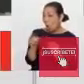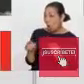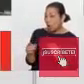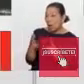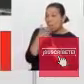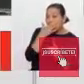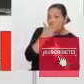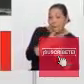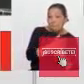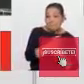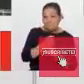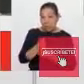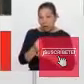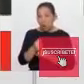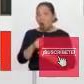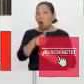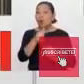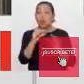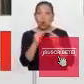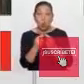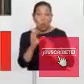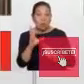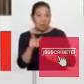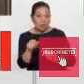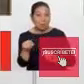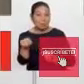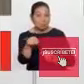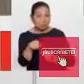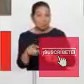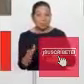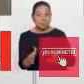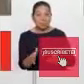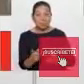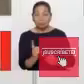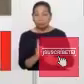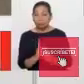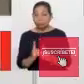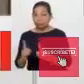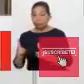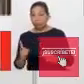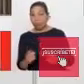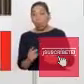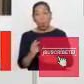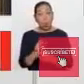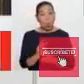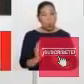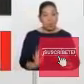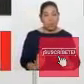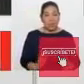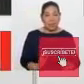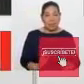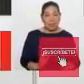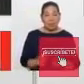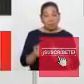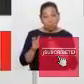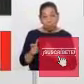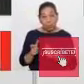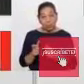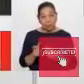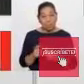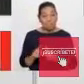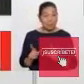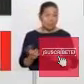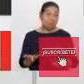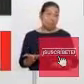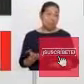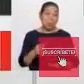secuestro propiamente dicho, otros delincuentes que están en el cautiverio, ¿no? Cuidando a la víctima. En algunos